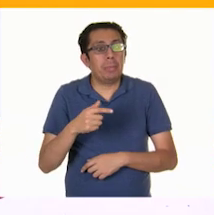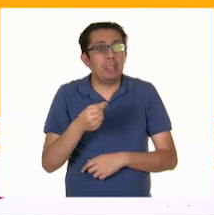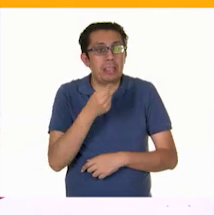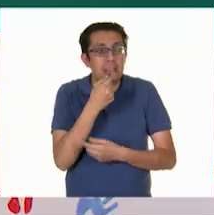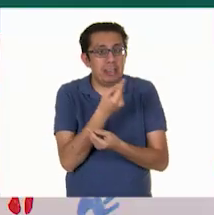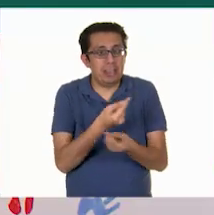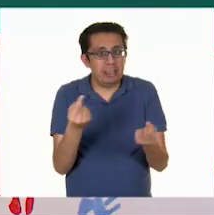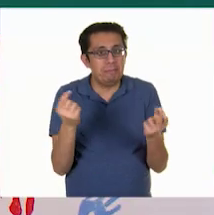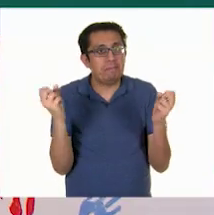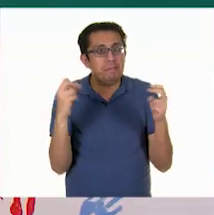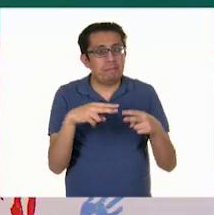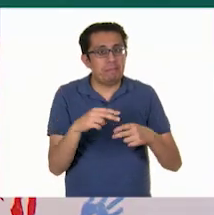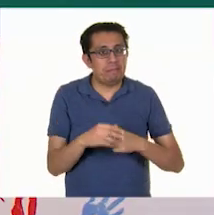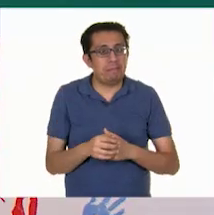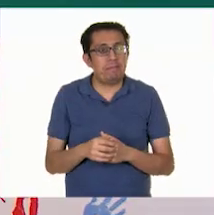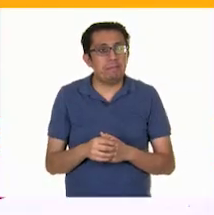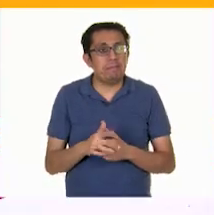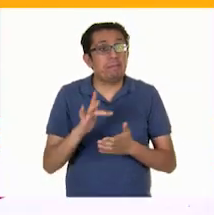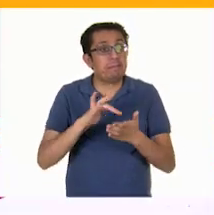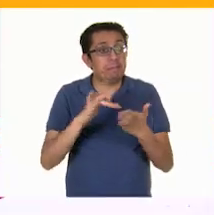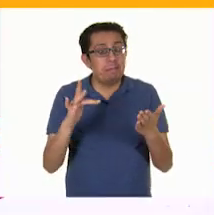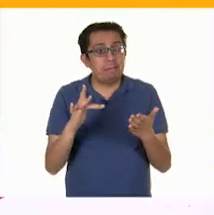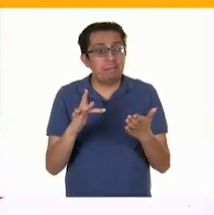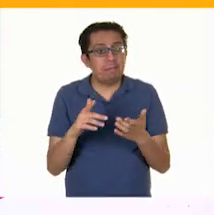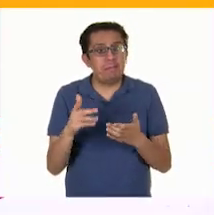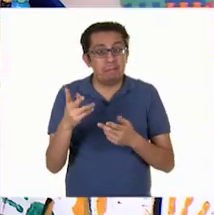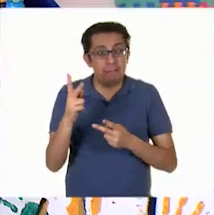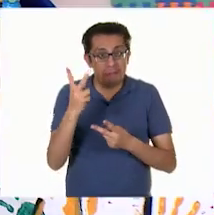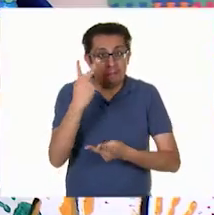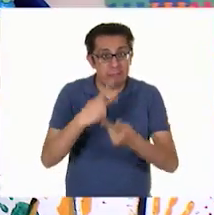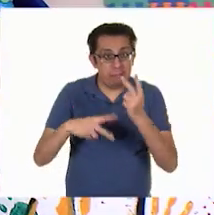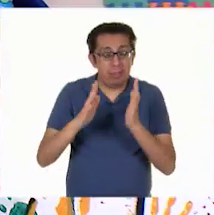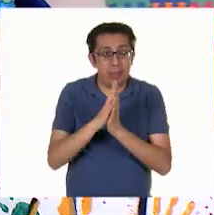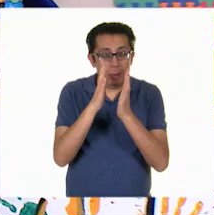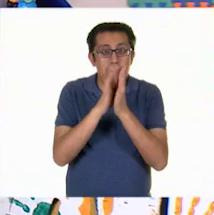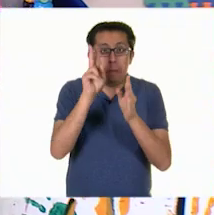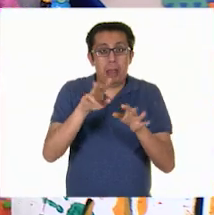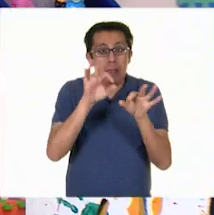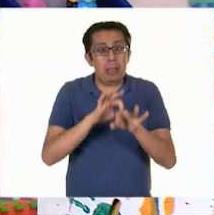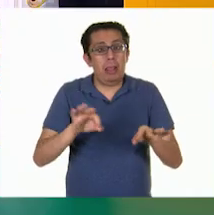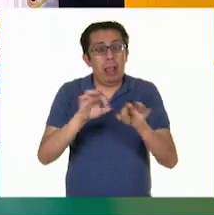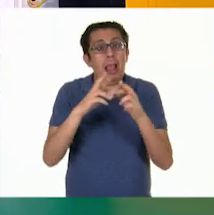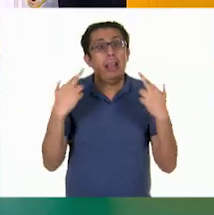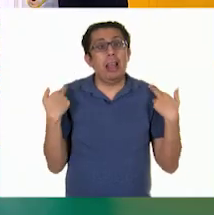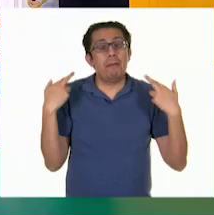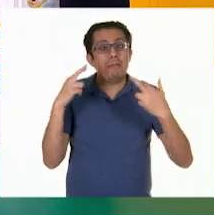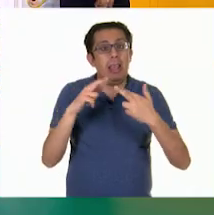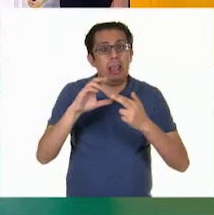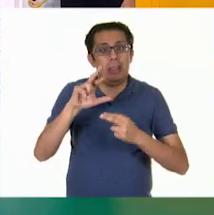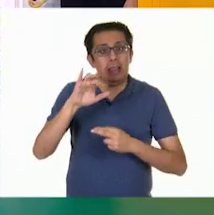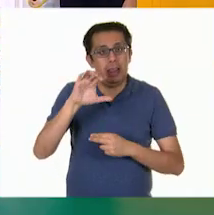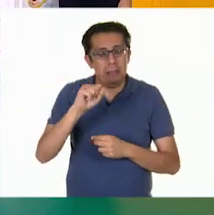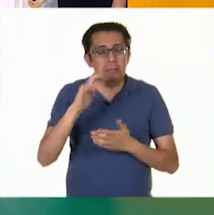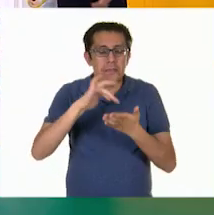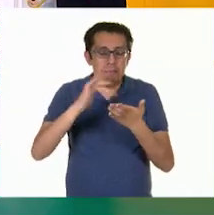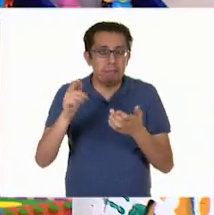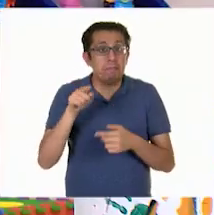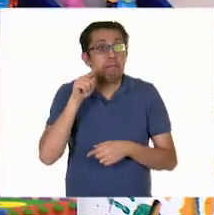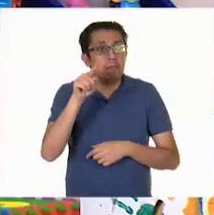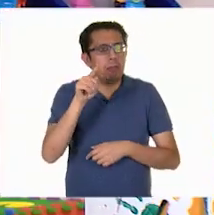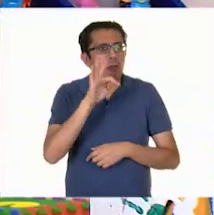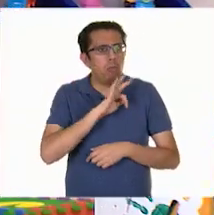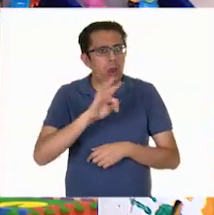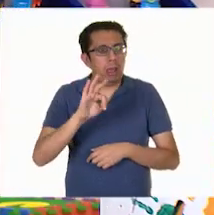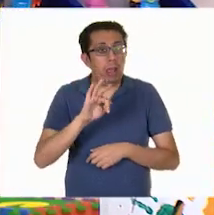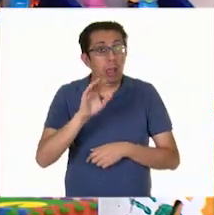pronto. Adiós. Gracias, Gloria, por tu participación. Fue muy importante para esta clase. Gracias, maestra Cris. Gracias. Y para ti, si te es